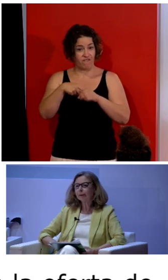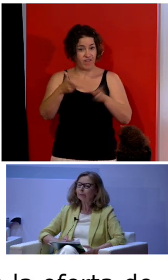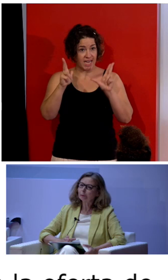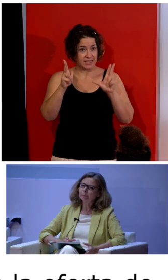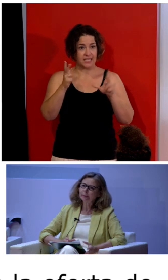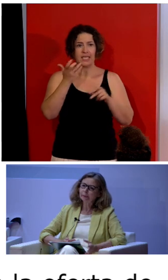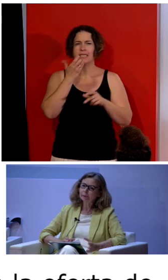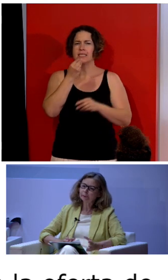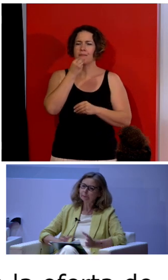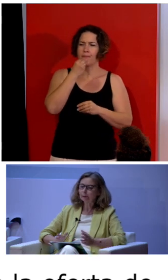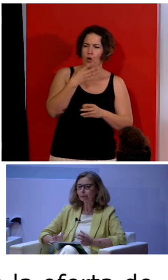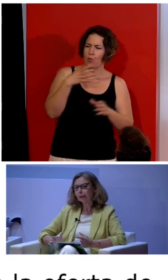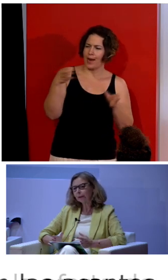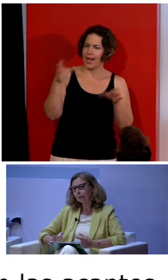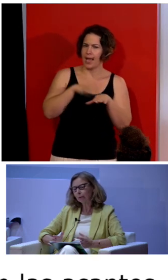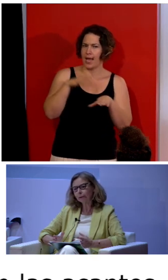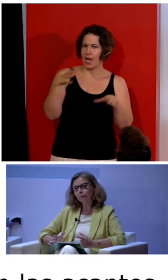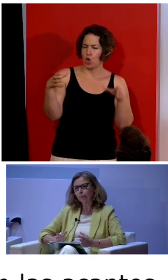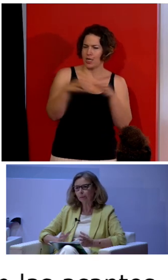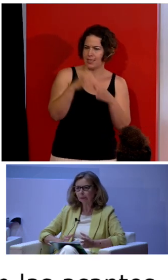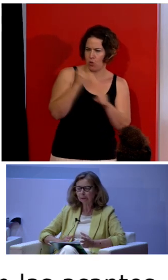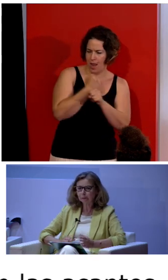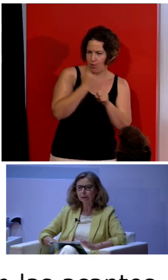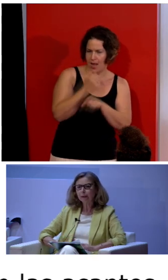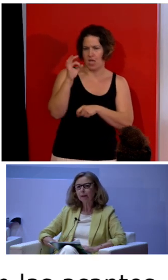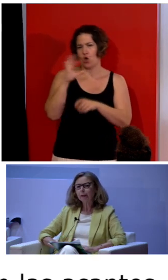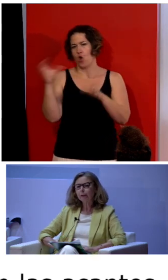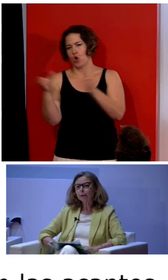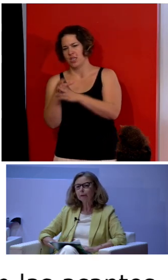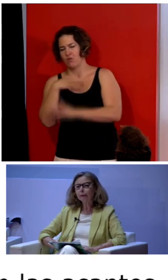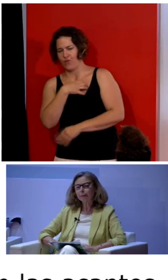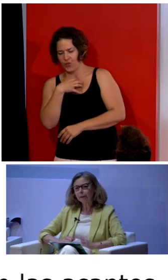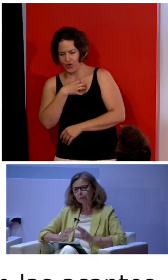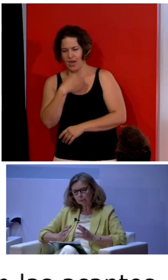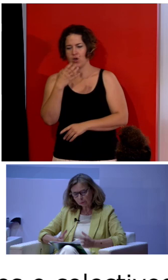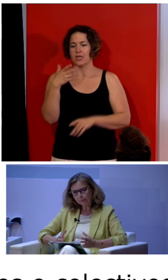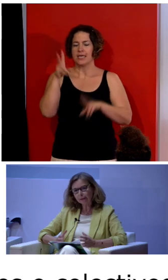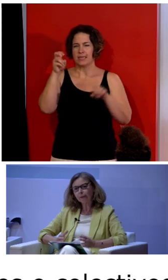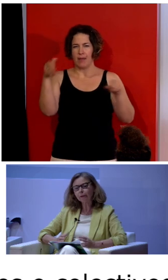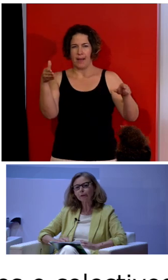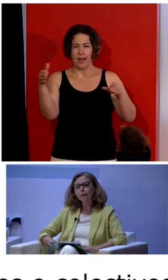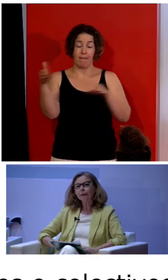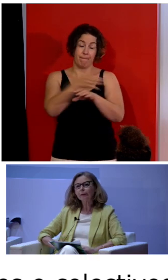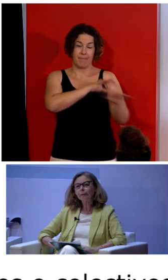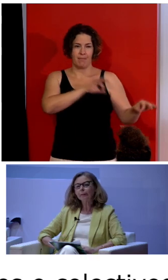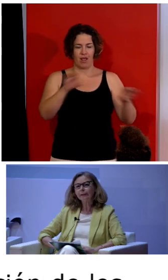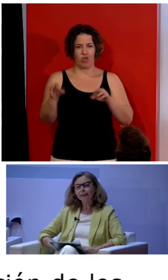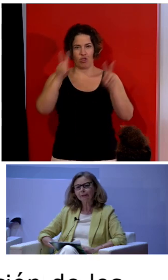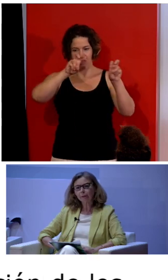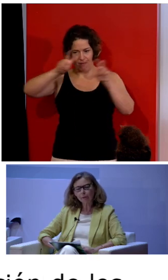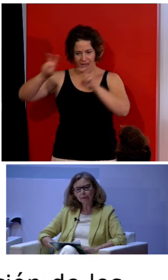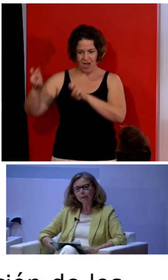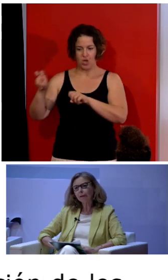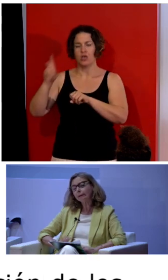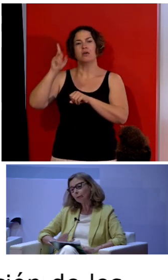si eran mejor para colectivos laborales o colectivos funcionarios, en cuanto a la preparación de los temarios, también se han